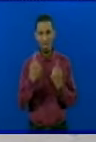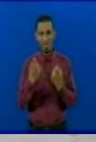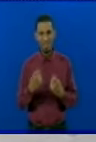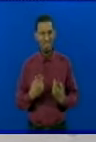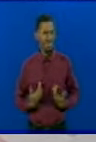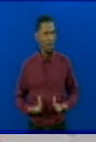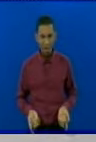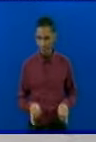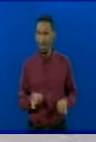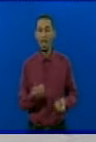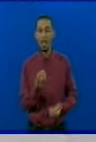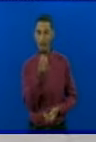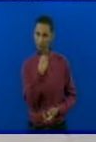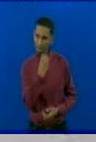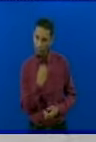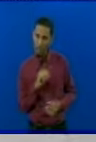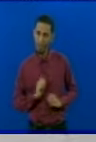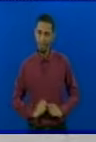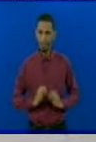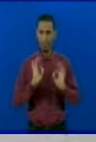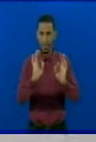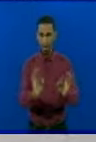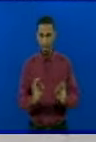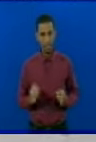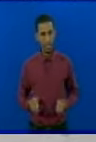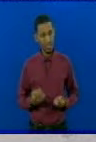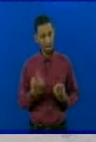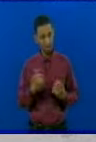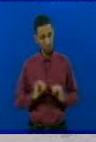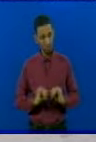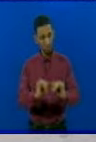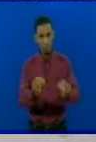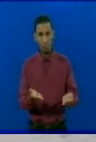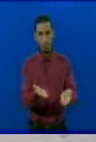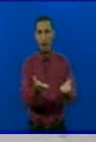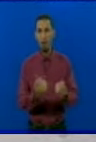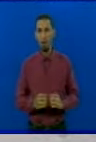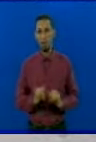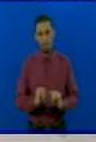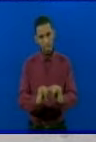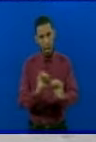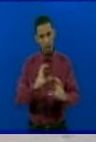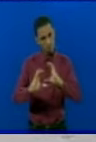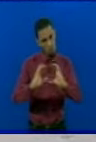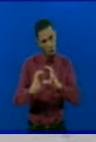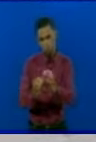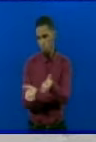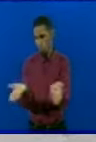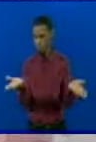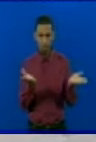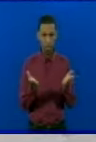las cosas y que se hable claro la comunicación.